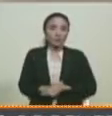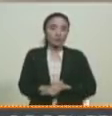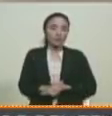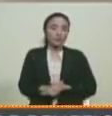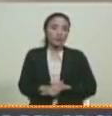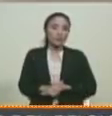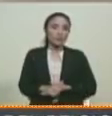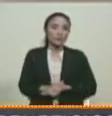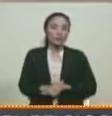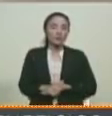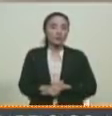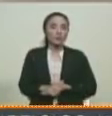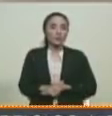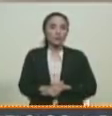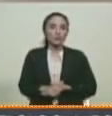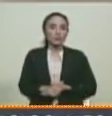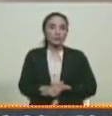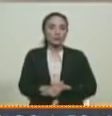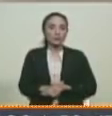solo nosotros podemos cambiar este país.